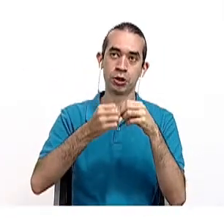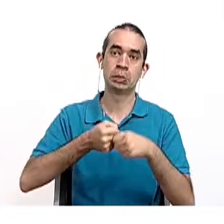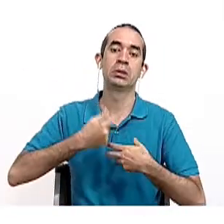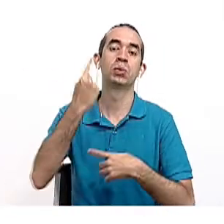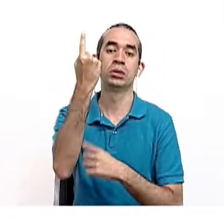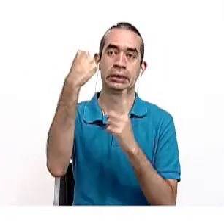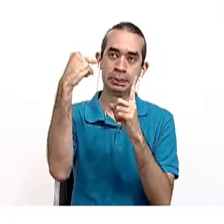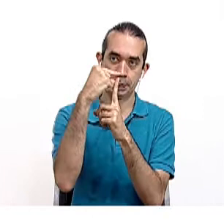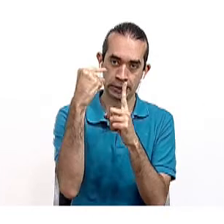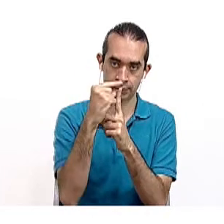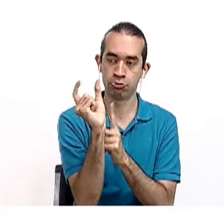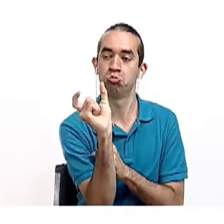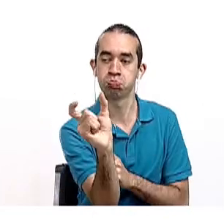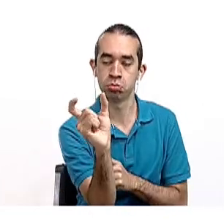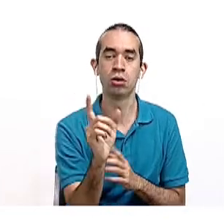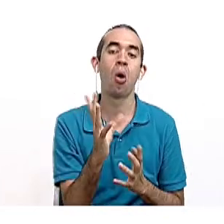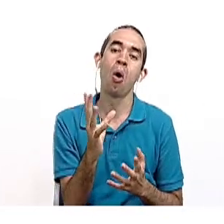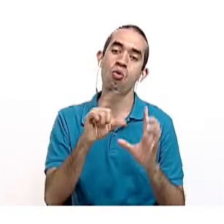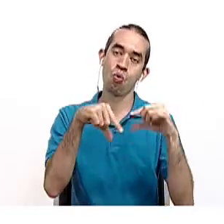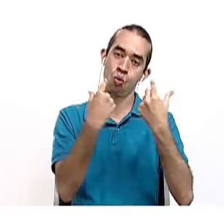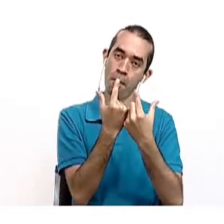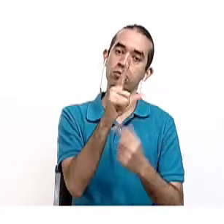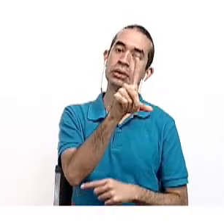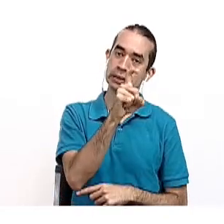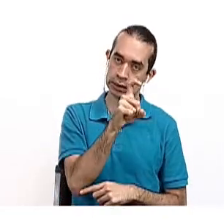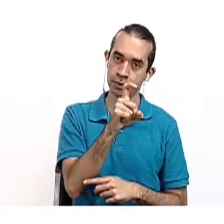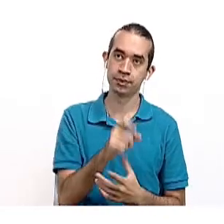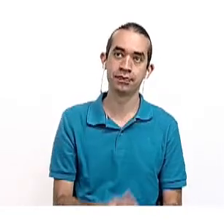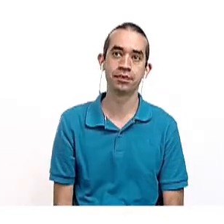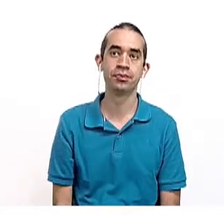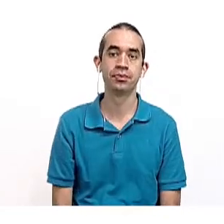o bien cuando sean centenas.